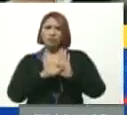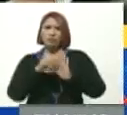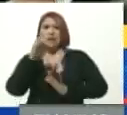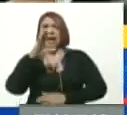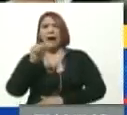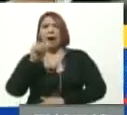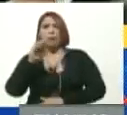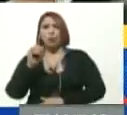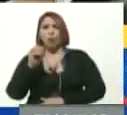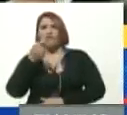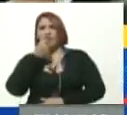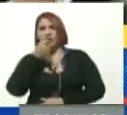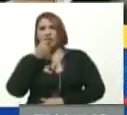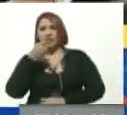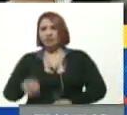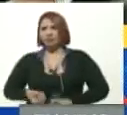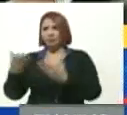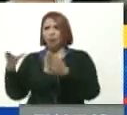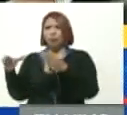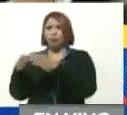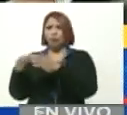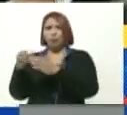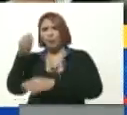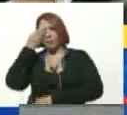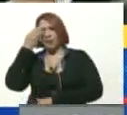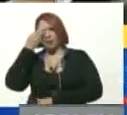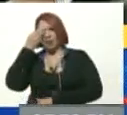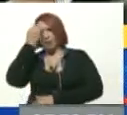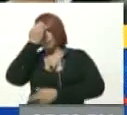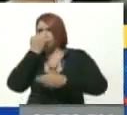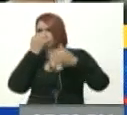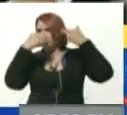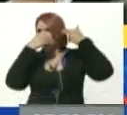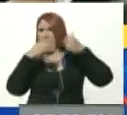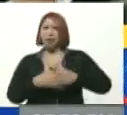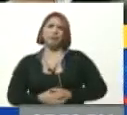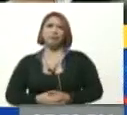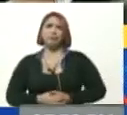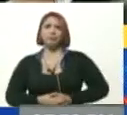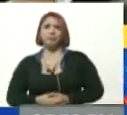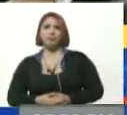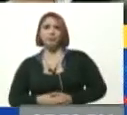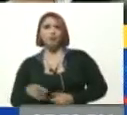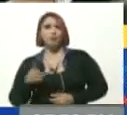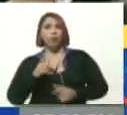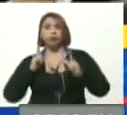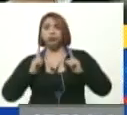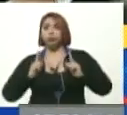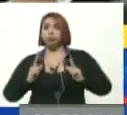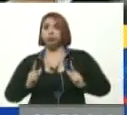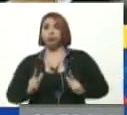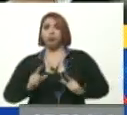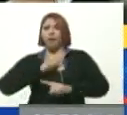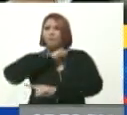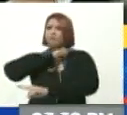a un grupo de piratas criminales que lo secuestraron. Y no vamos a descansar en